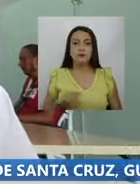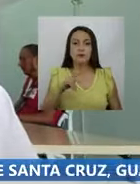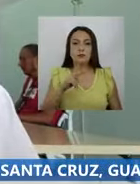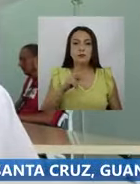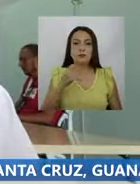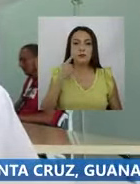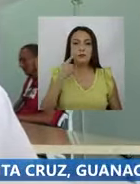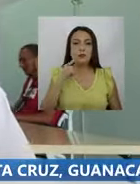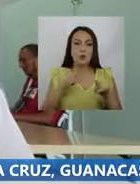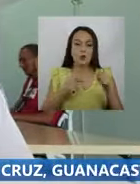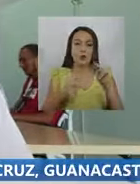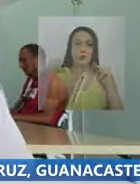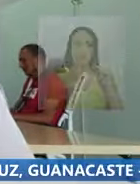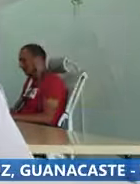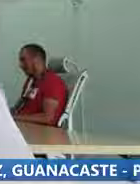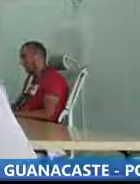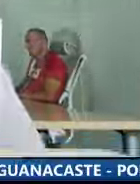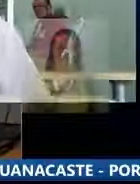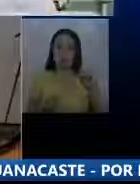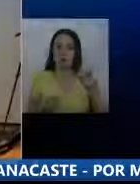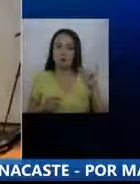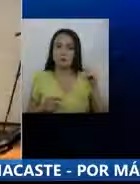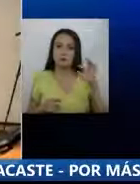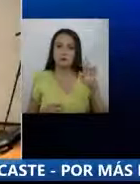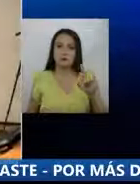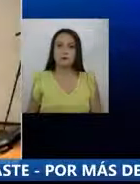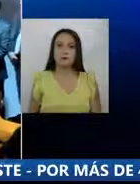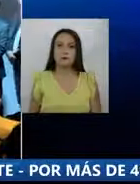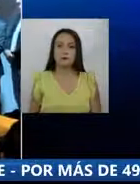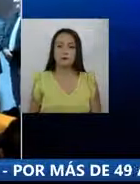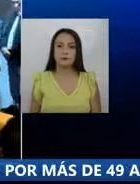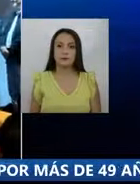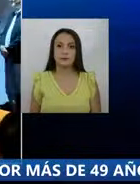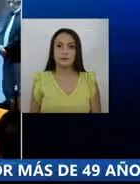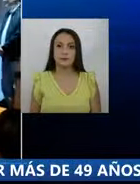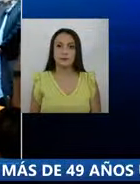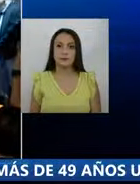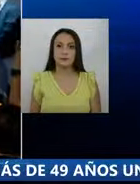Juan Ciancardo y José Ramírez.